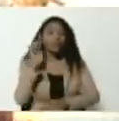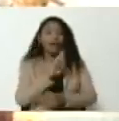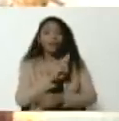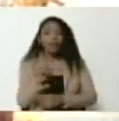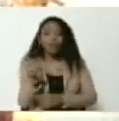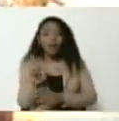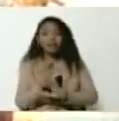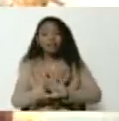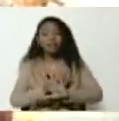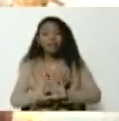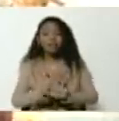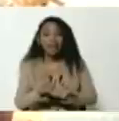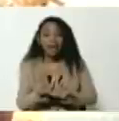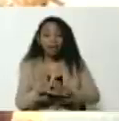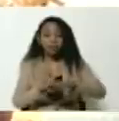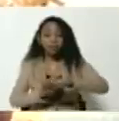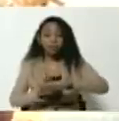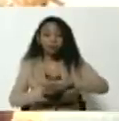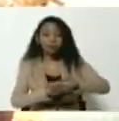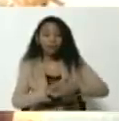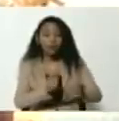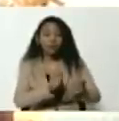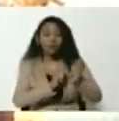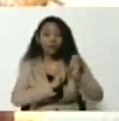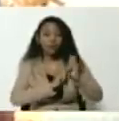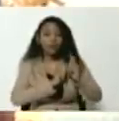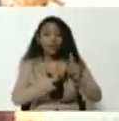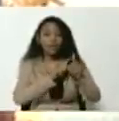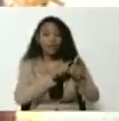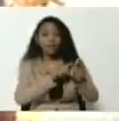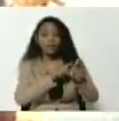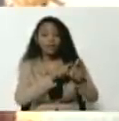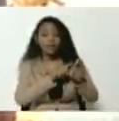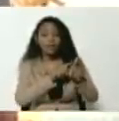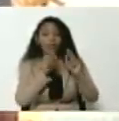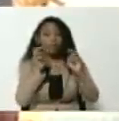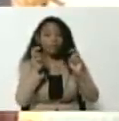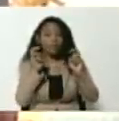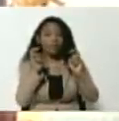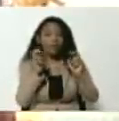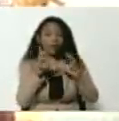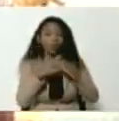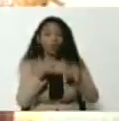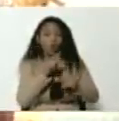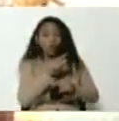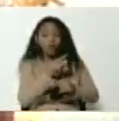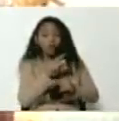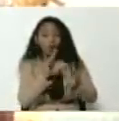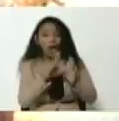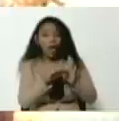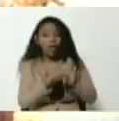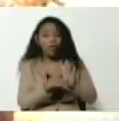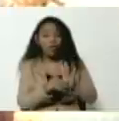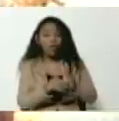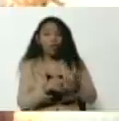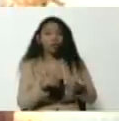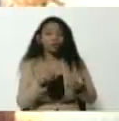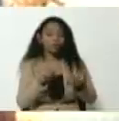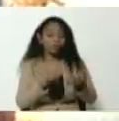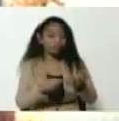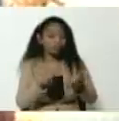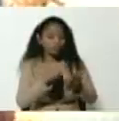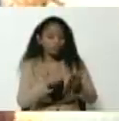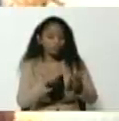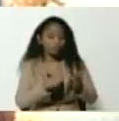ya están, han asumido esas causas, y todos estos ladrones, el Hernández, el